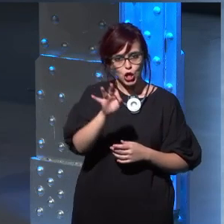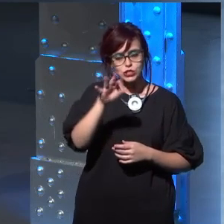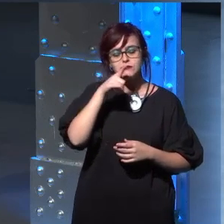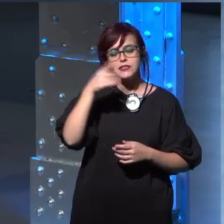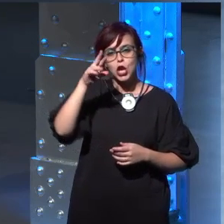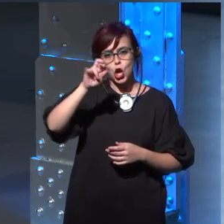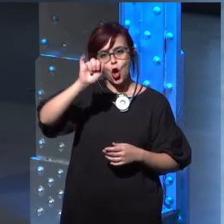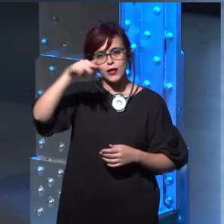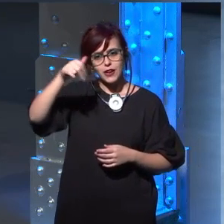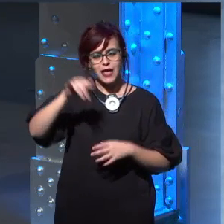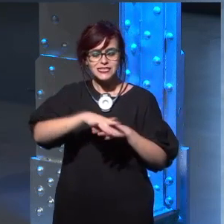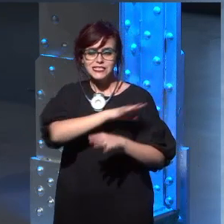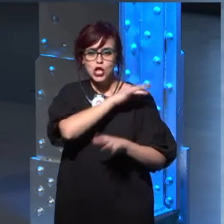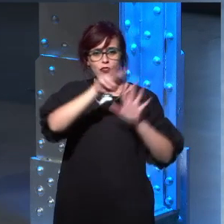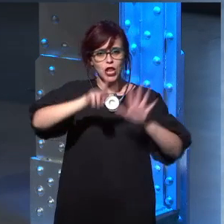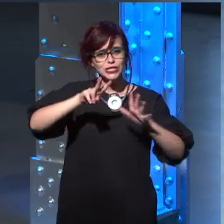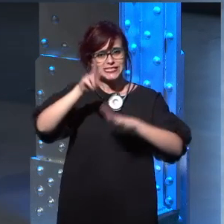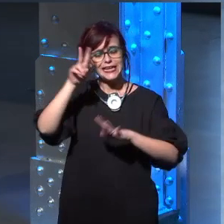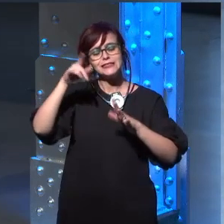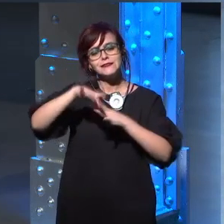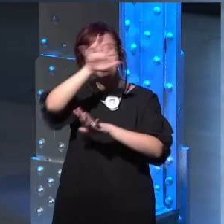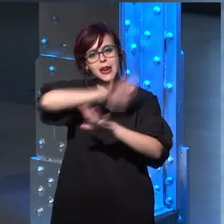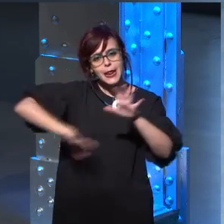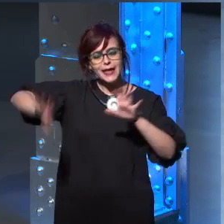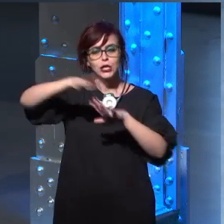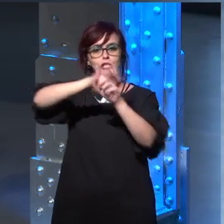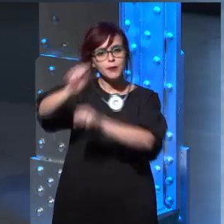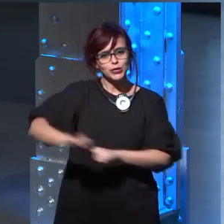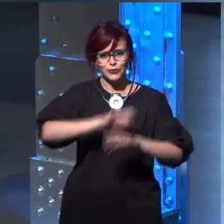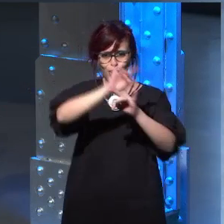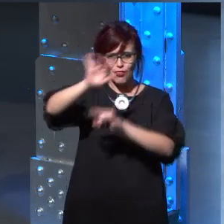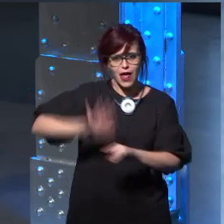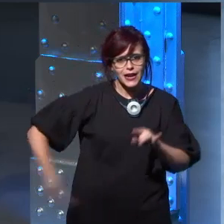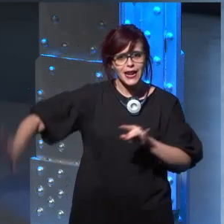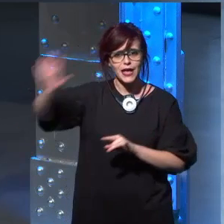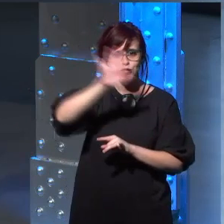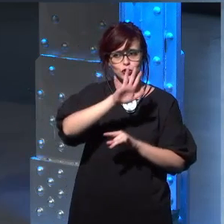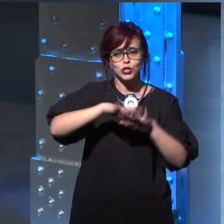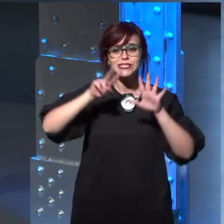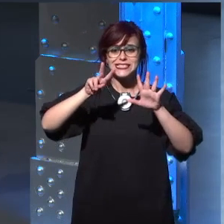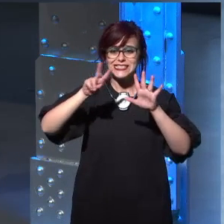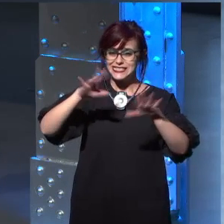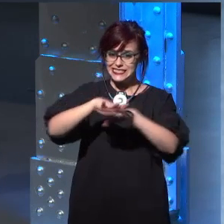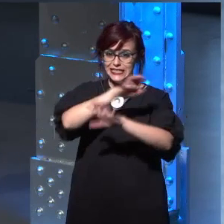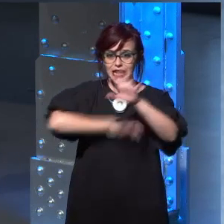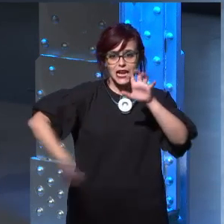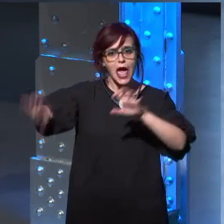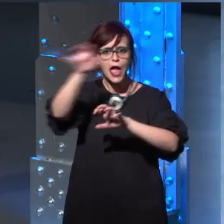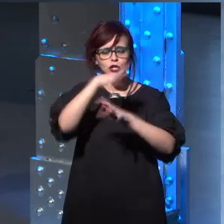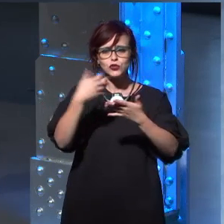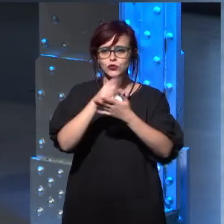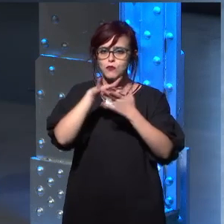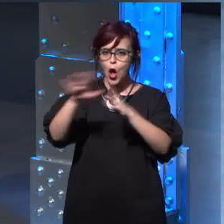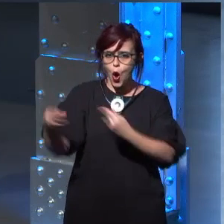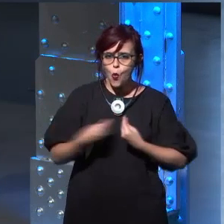hombres, señor de los Siete Reinos y protector del reino. De este modo, los Siete Reinos de Poniente se unieron en